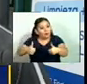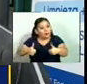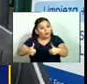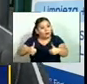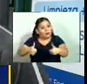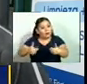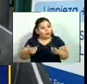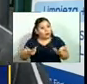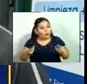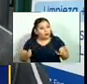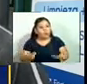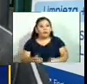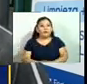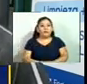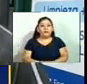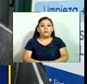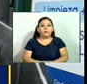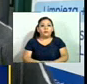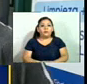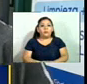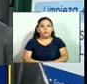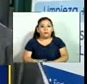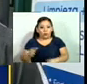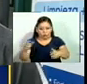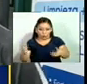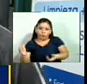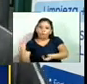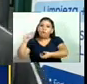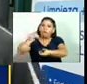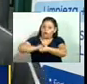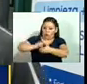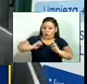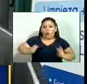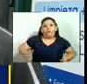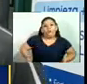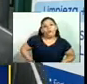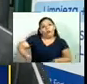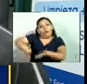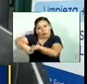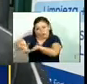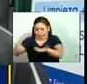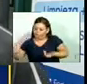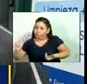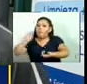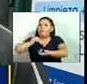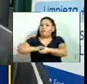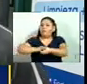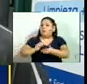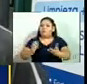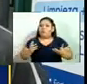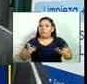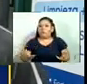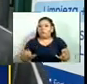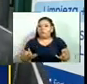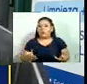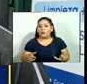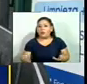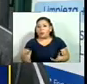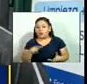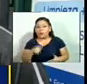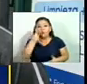también conjunto con el gobierno para que esta